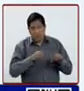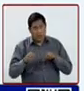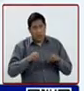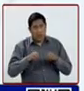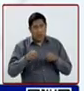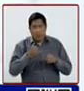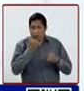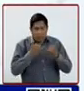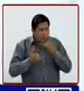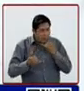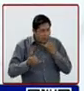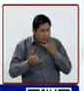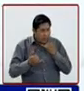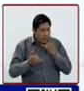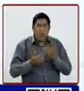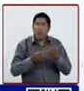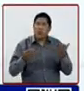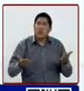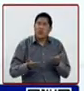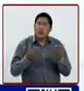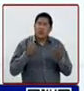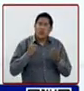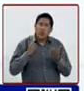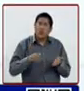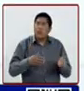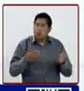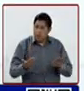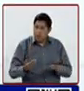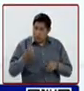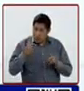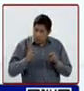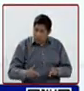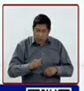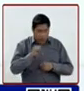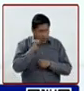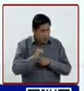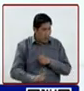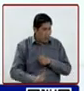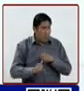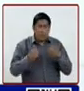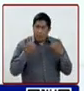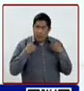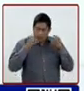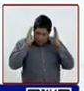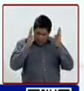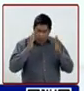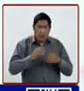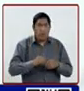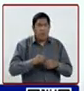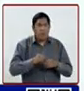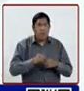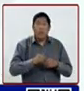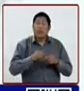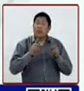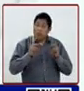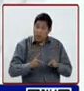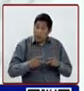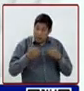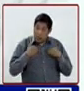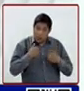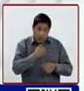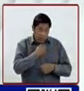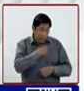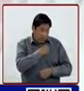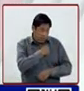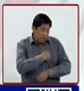en un hecho de sangre, donde se da una muerte y una persona herida que está recibiendo atención médica. ¿La víctima tiene tatuajes de